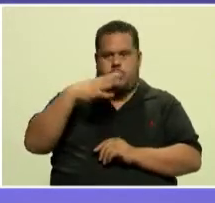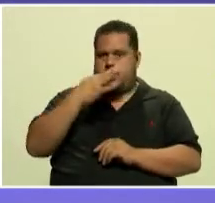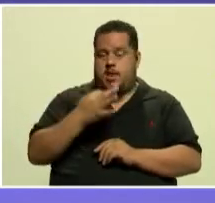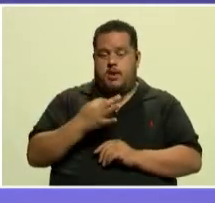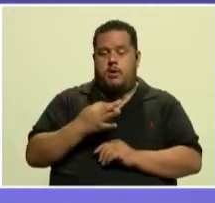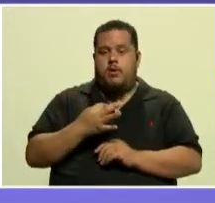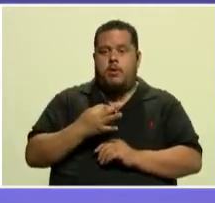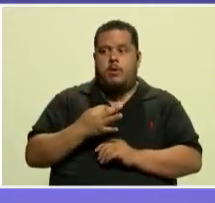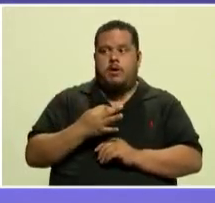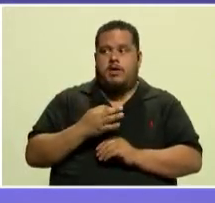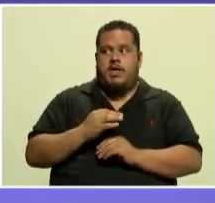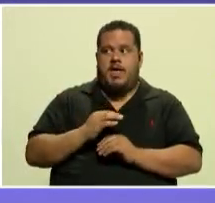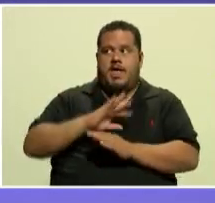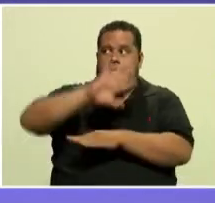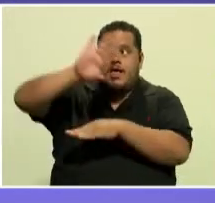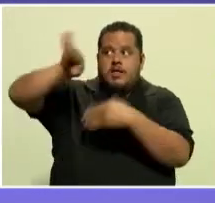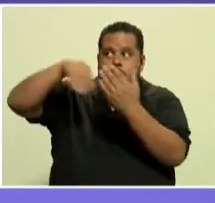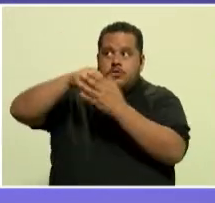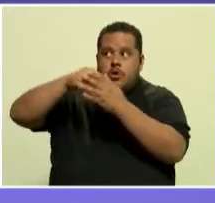taiwanés que no tenga